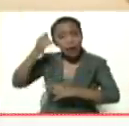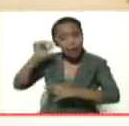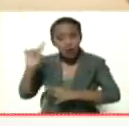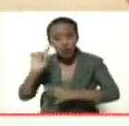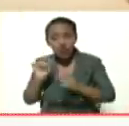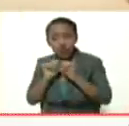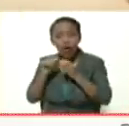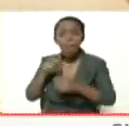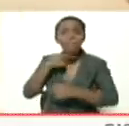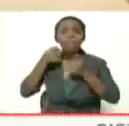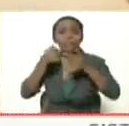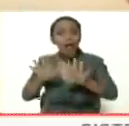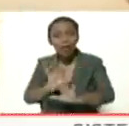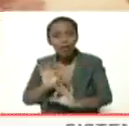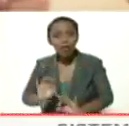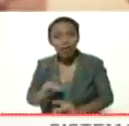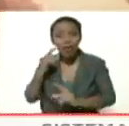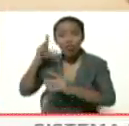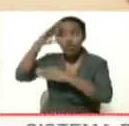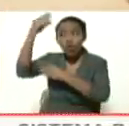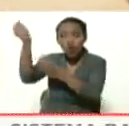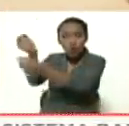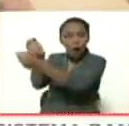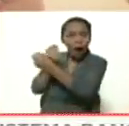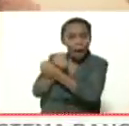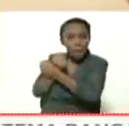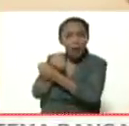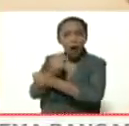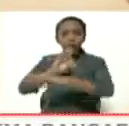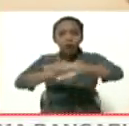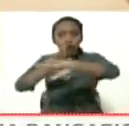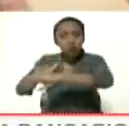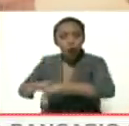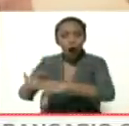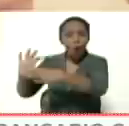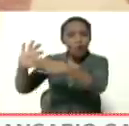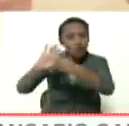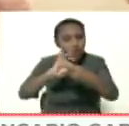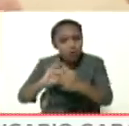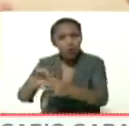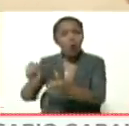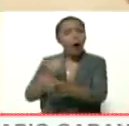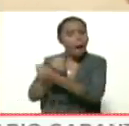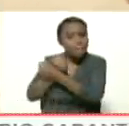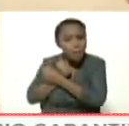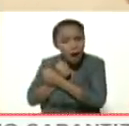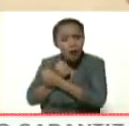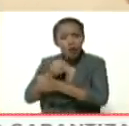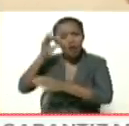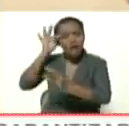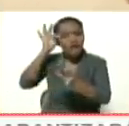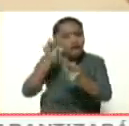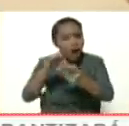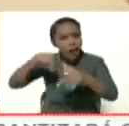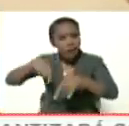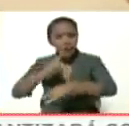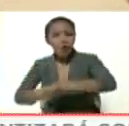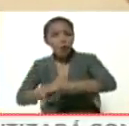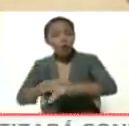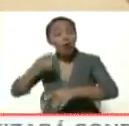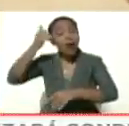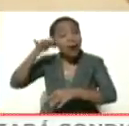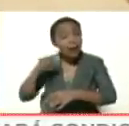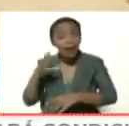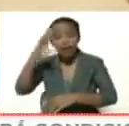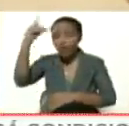pierda. Dios nos ama. El llamado es a unirnos, a amarnos, a tener fe en este momento y a creer que